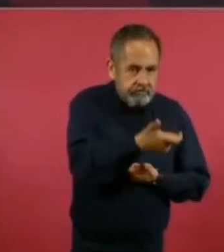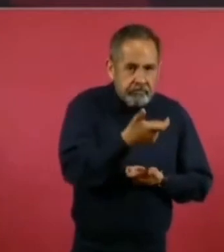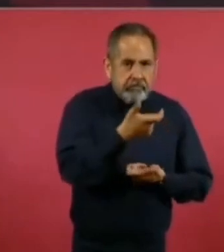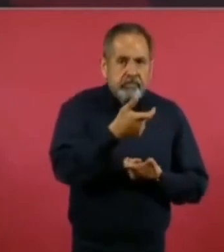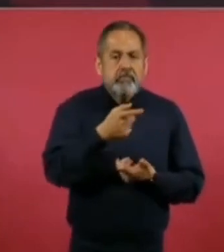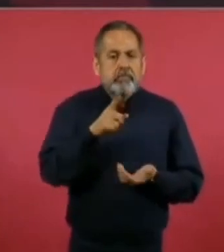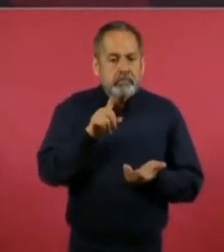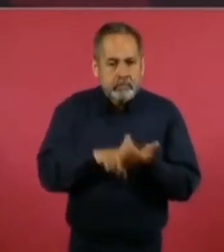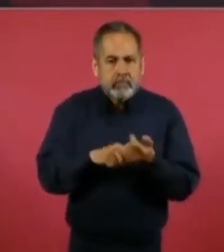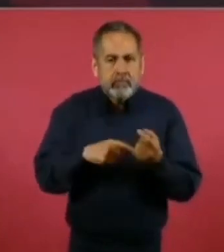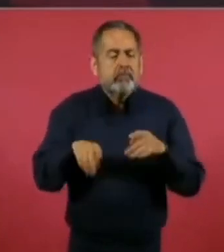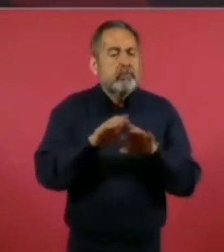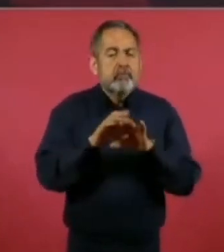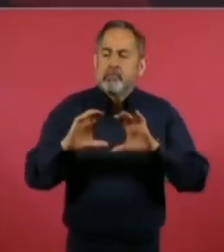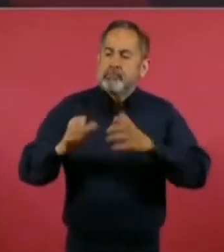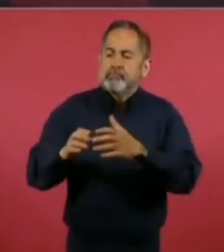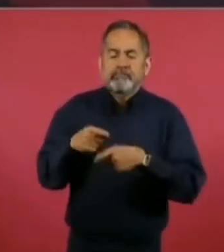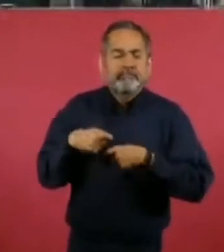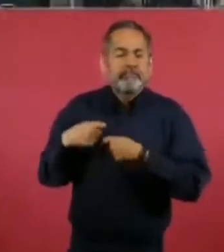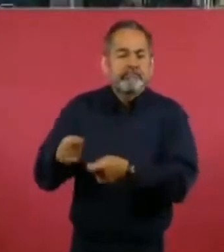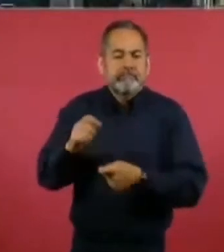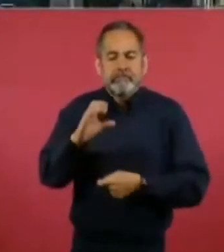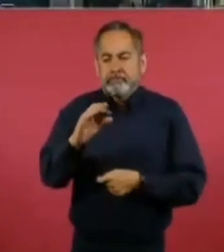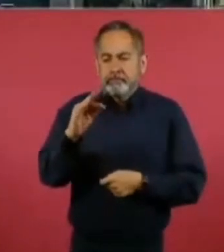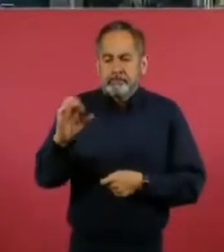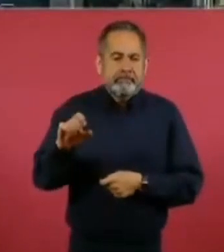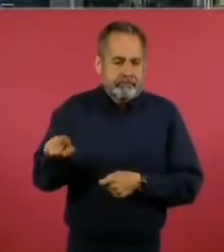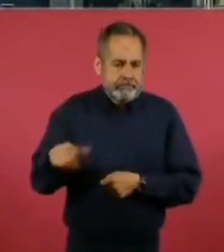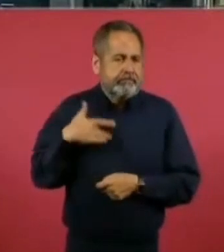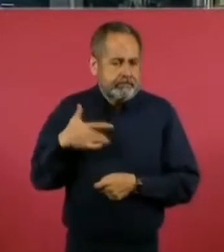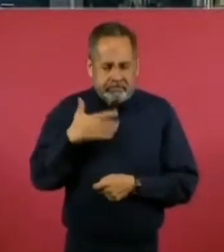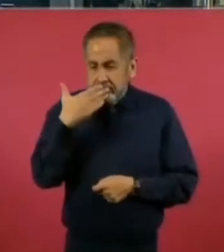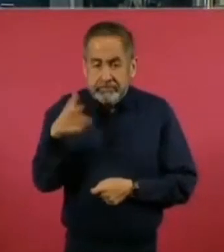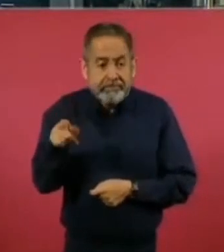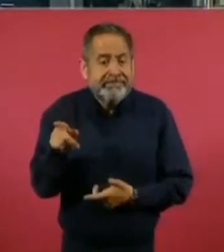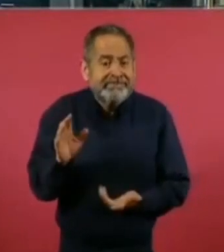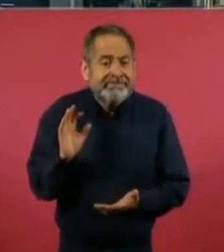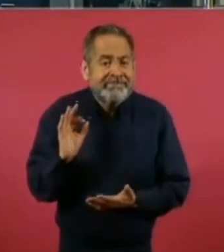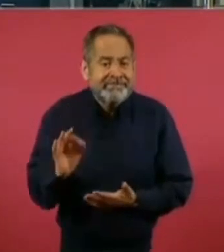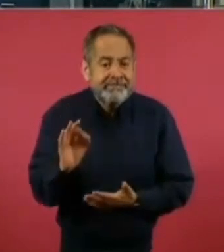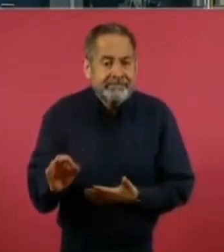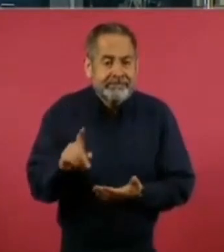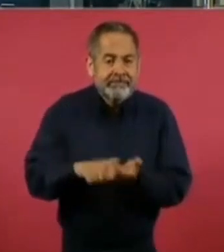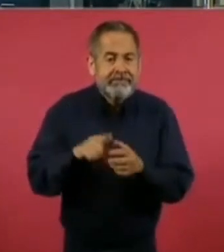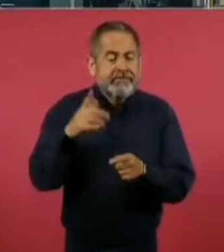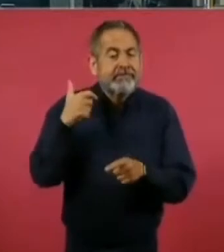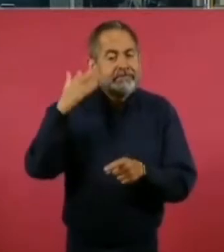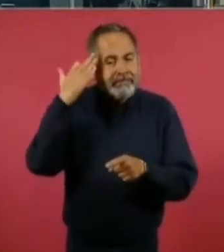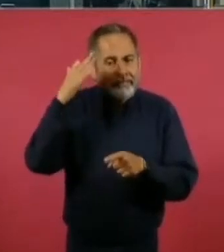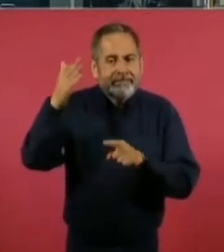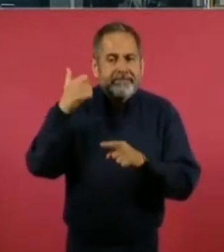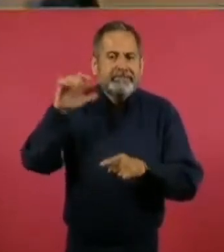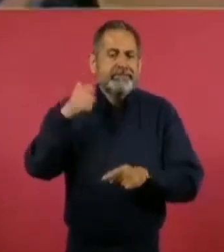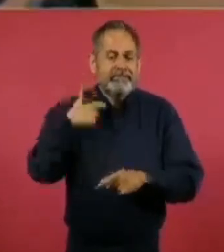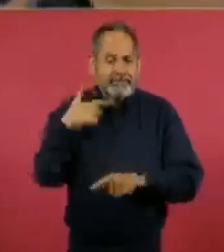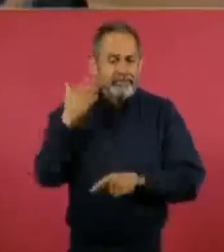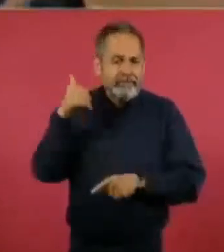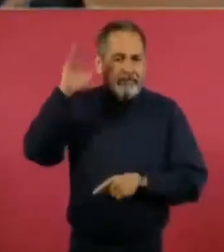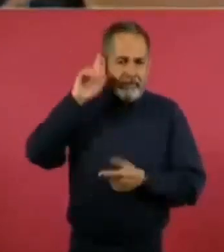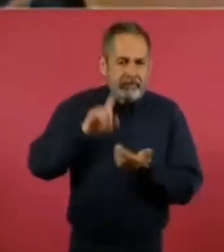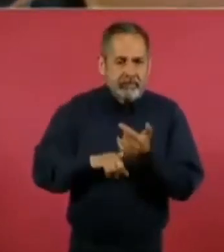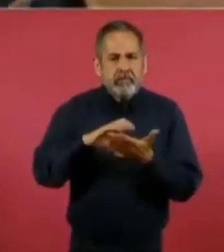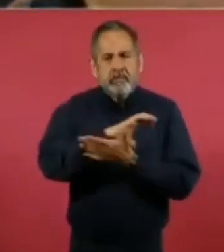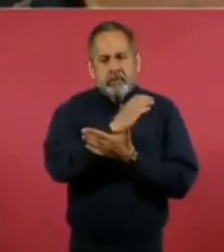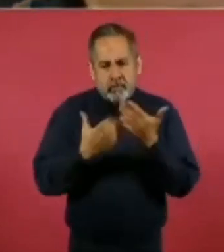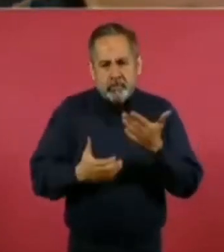favor de la Comisión Federal de Electricidad, porque habían entregado en el gobierno anterior contratos